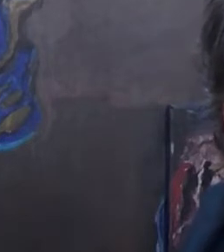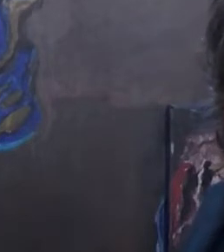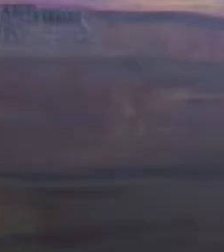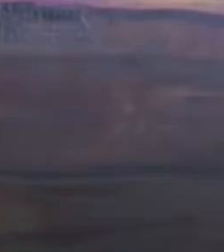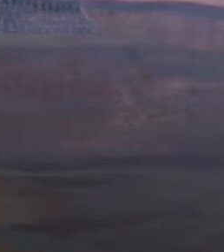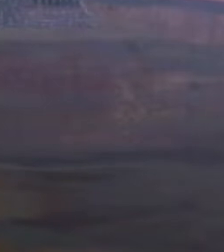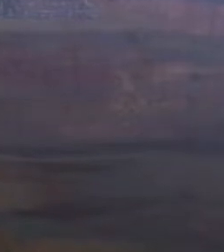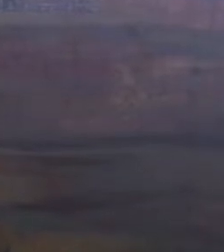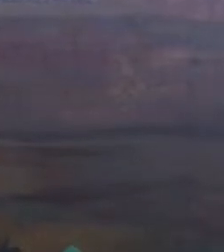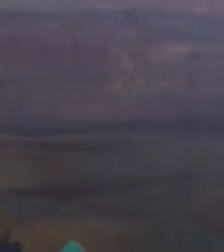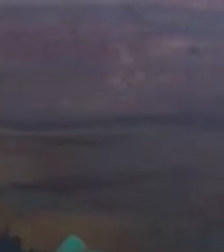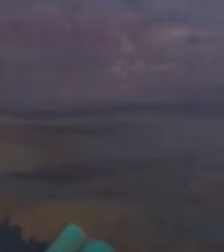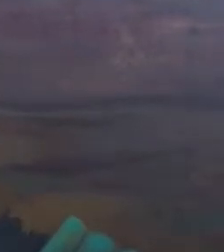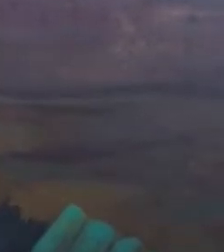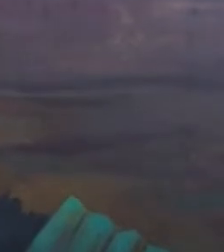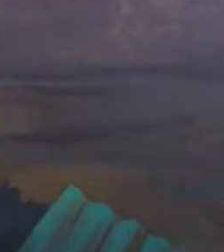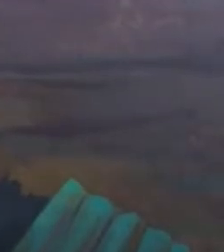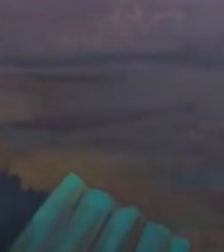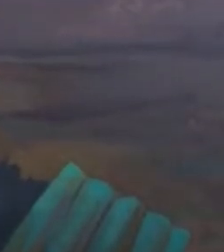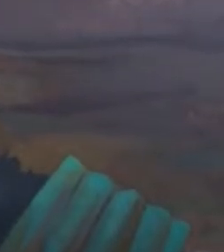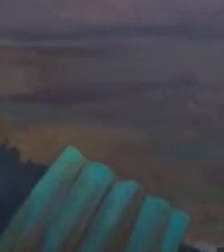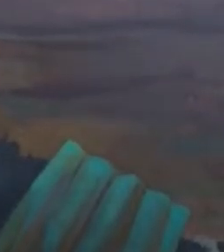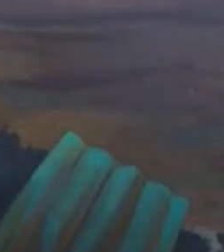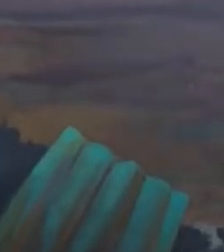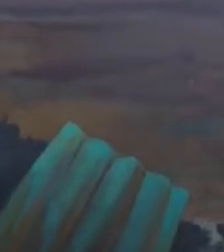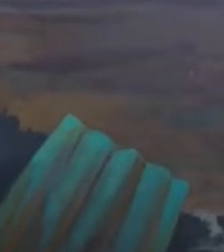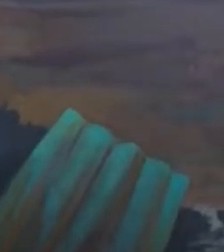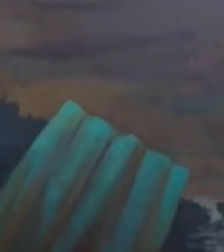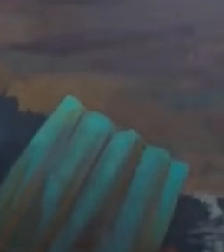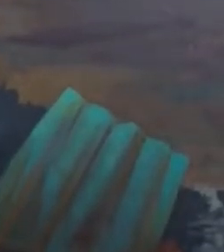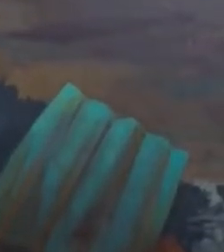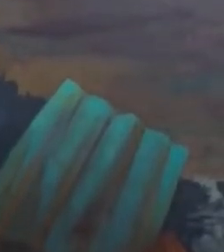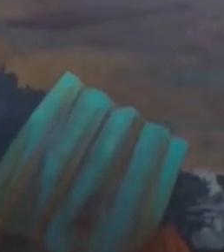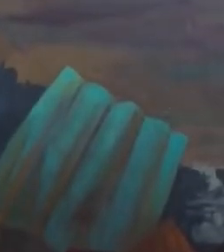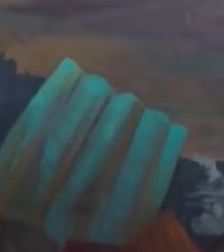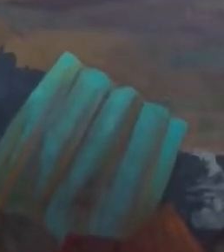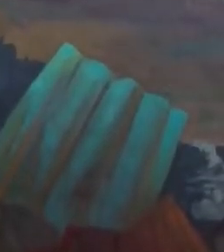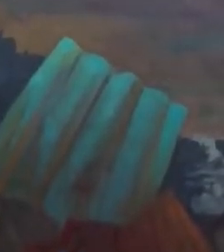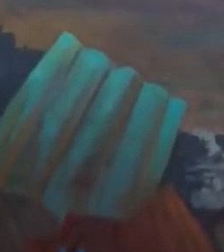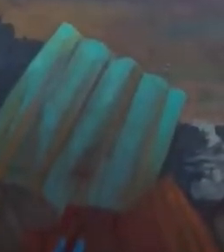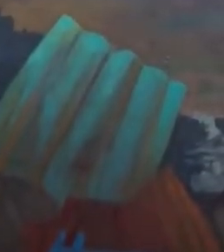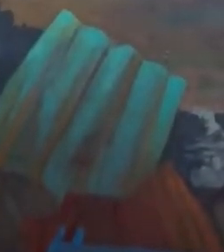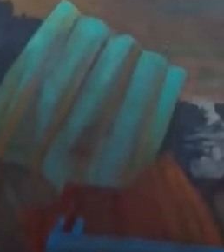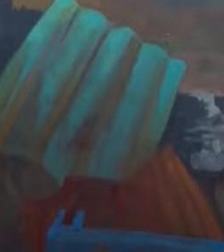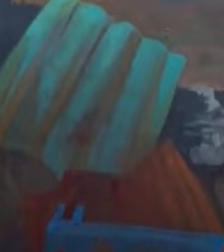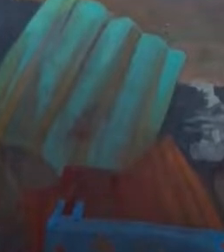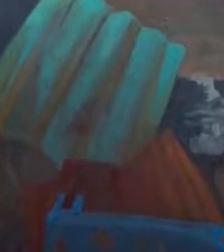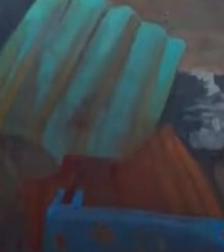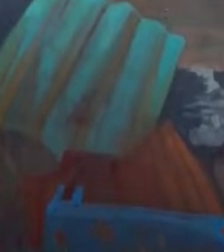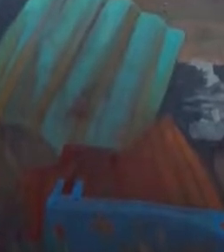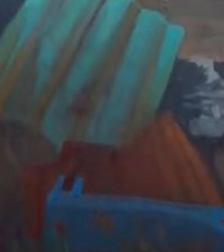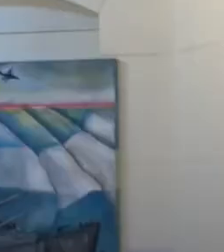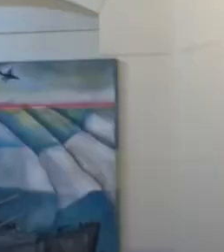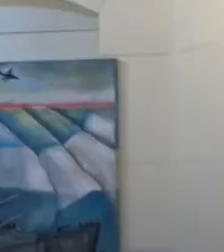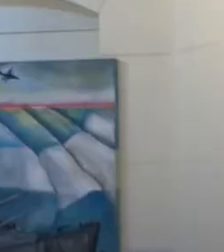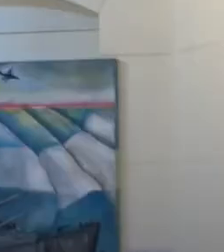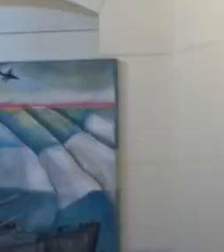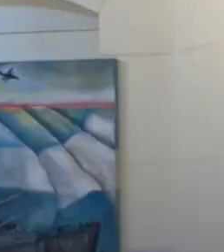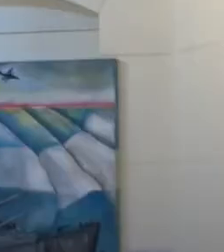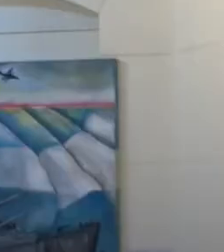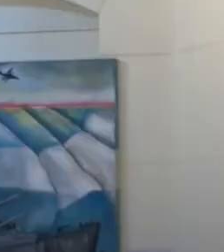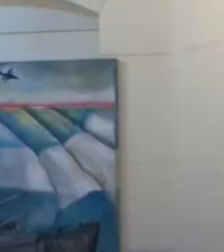esas imágenes. Nosotros creemos que desde lo simbólico creamos sentido, que Malvinas tiene que estar